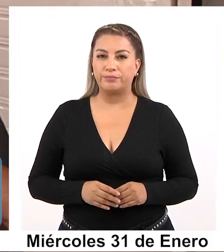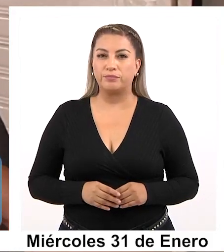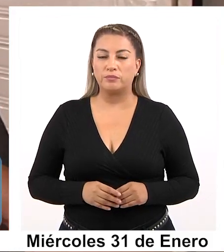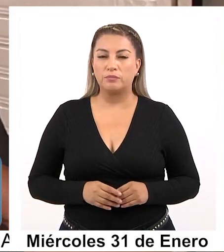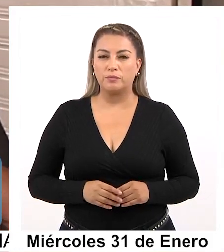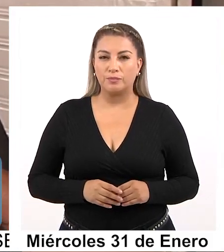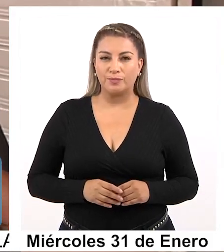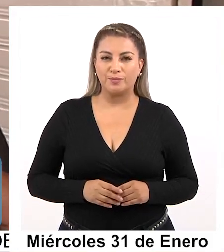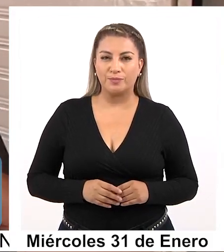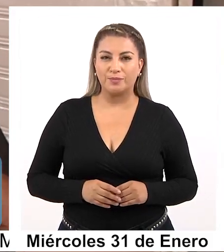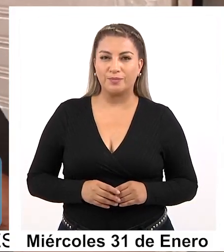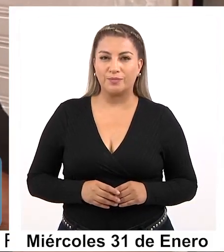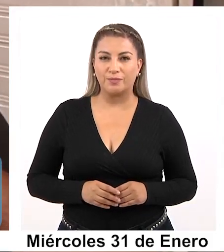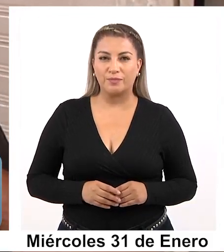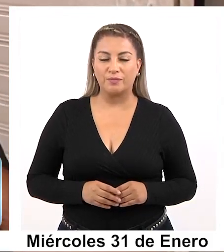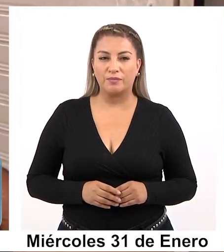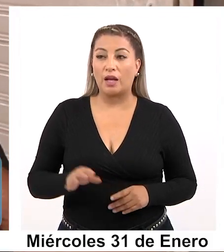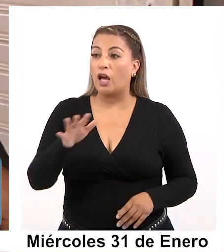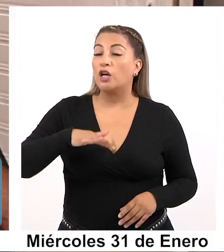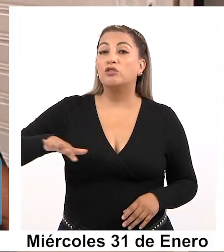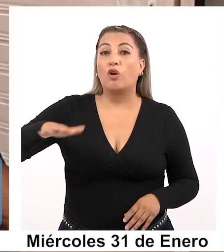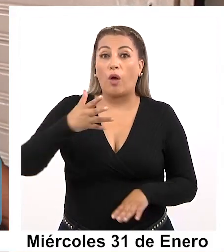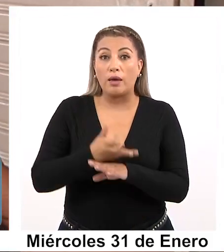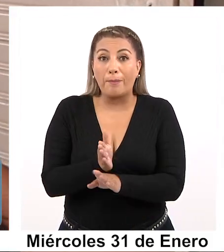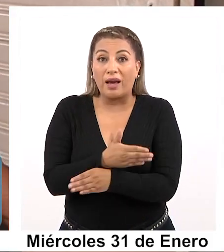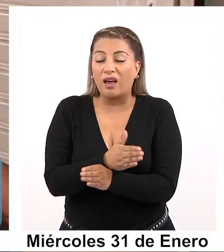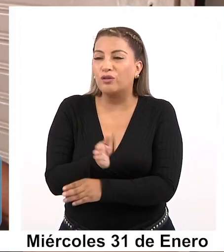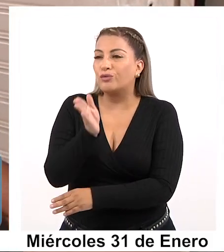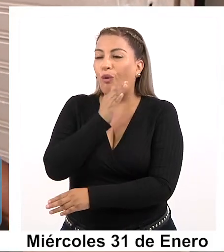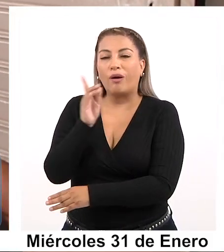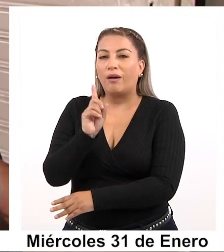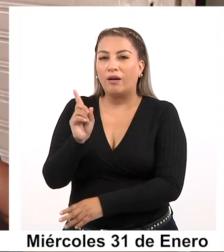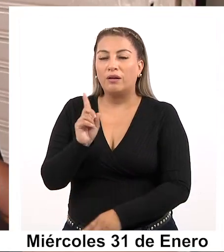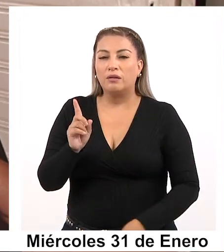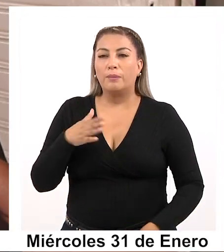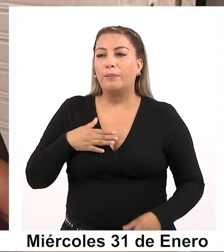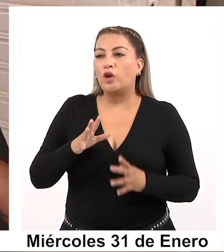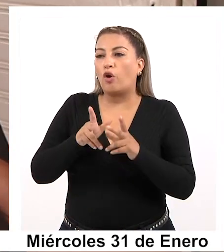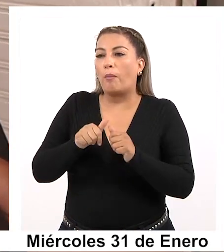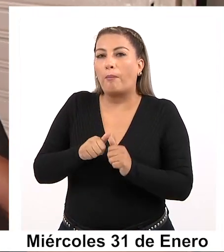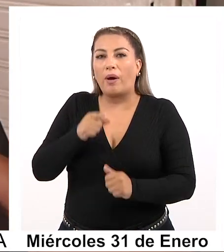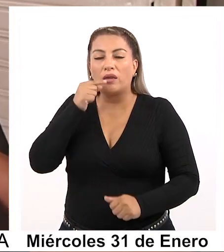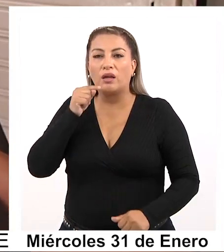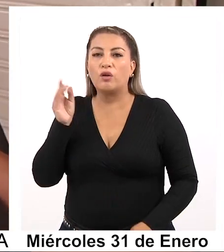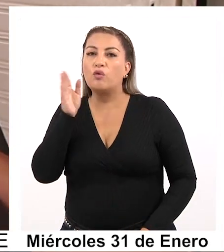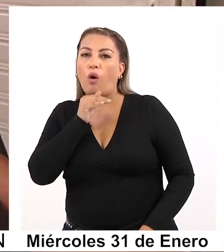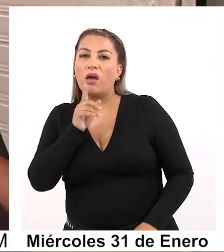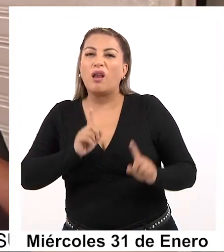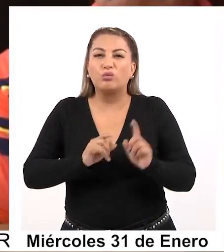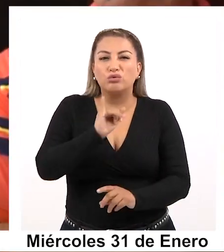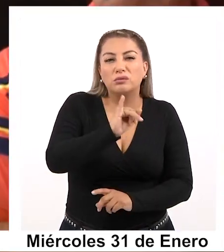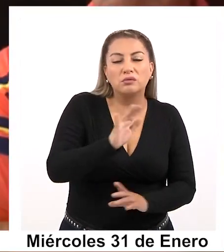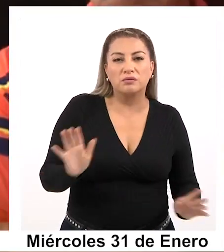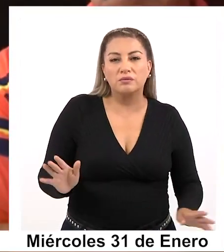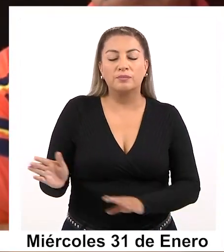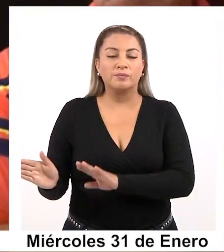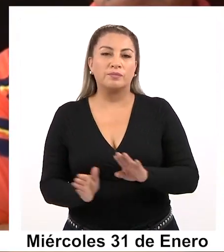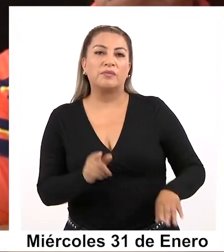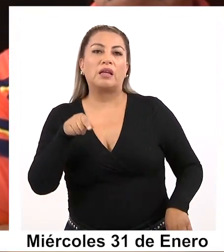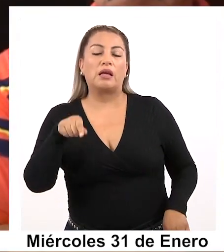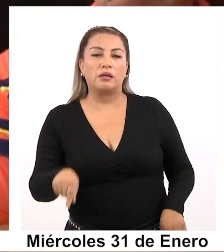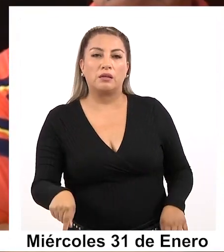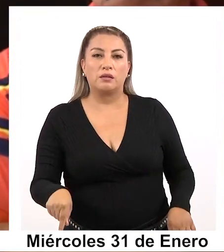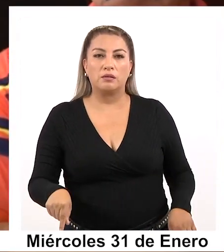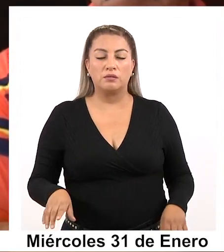nosotros tenían pescados, compañeros que no tenían, otros que sí. Aquí no han